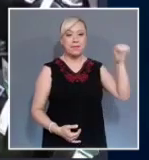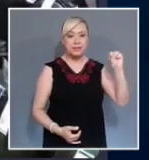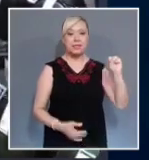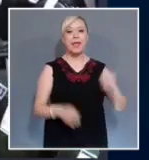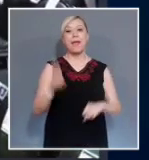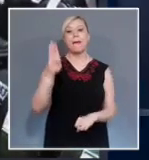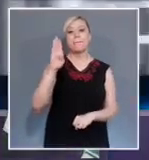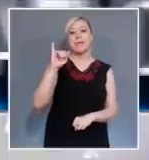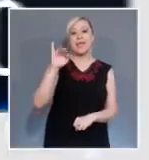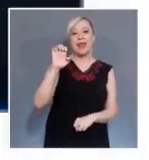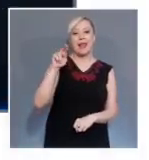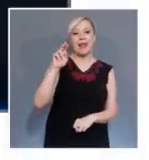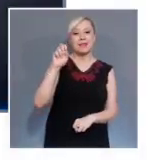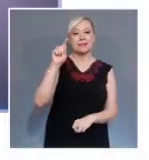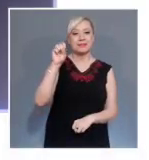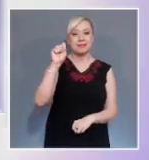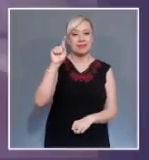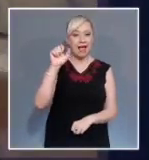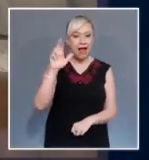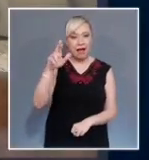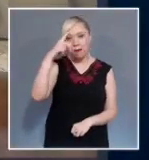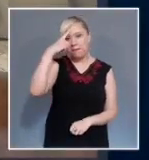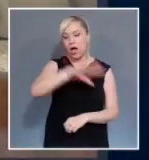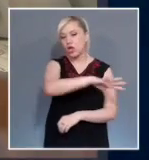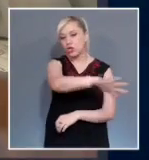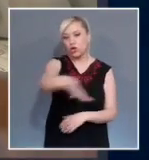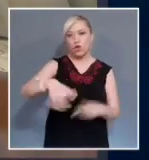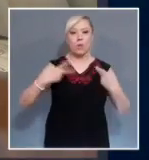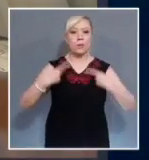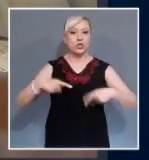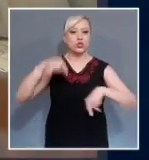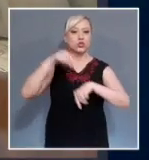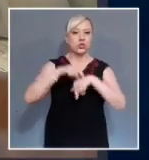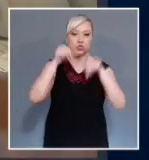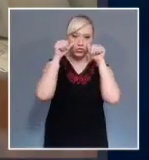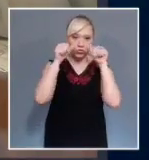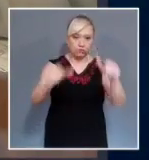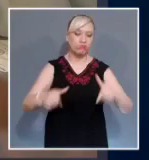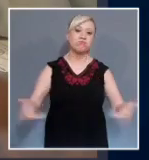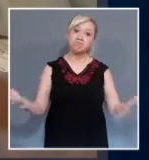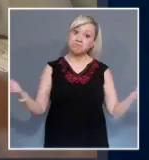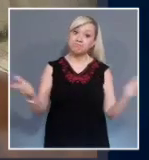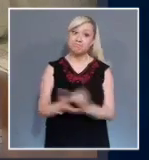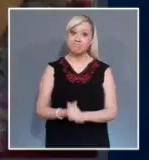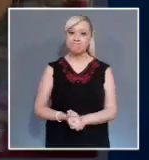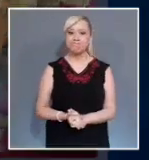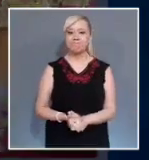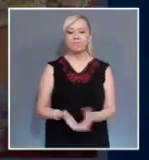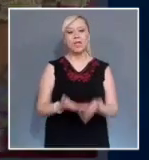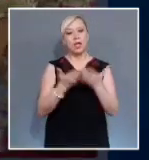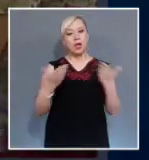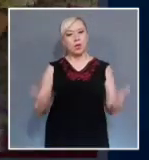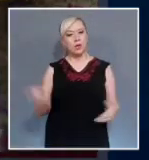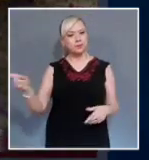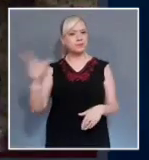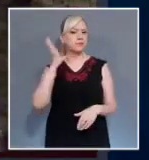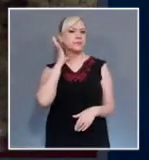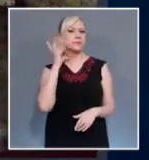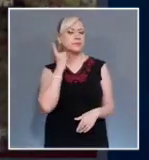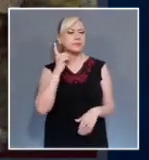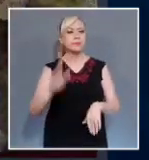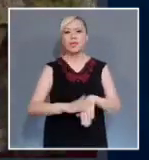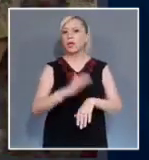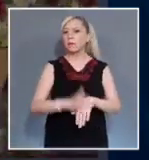a seguridad social la comisión de puntos constitucionales de la cámara de diputados aprobó un dictamen que